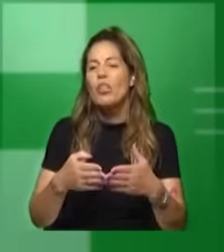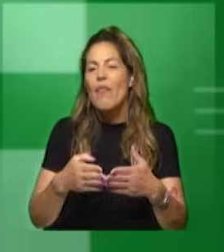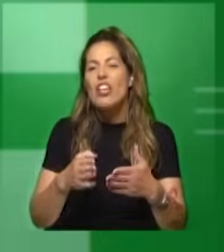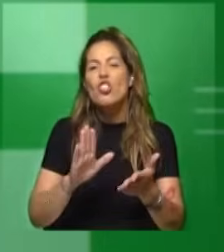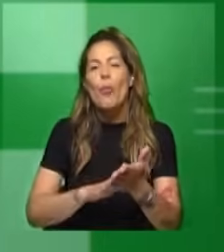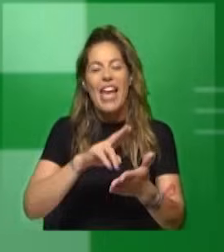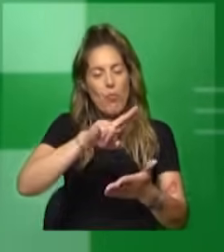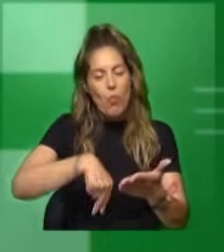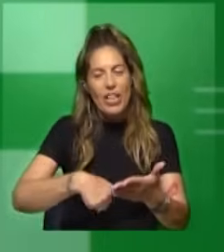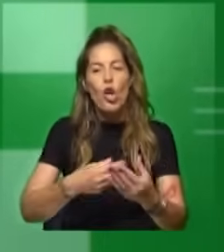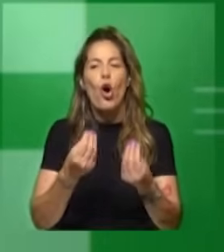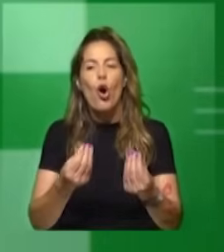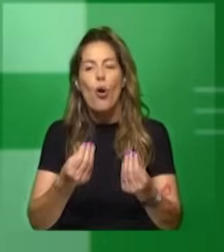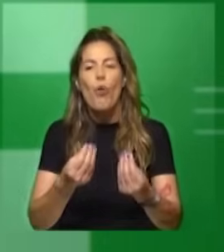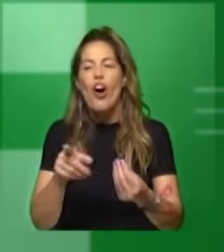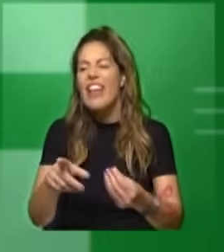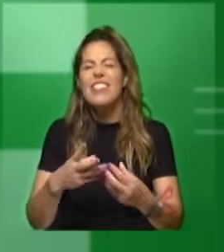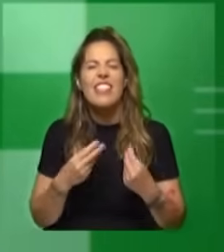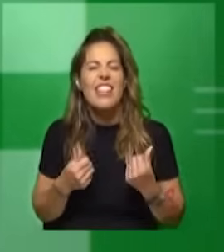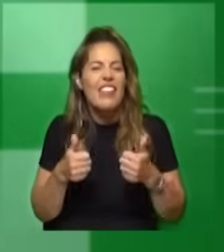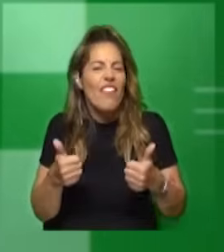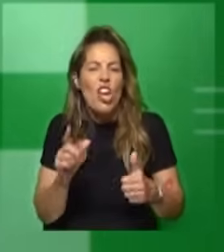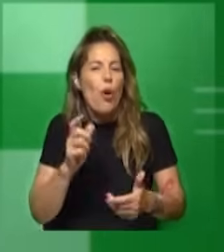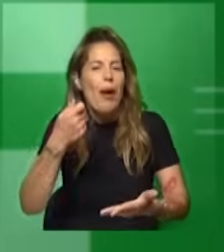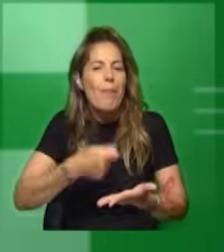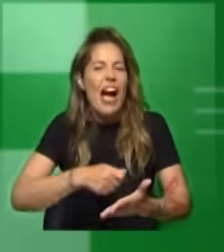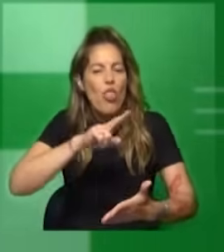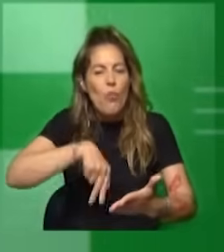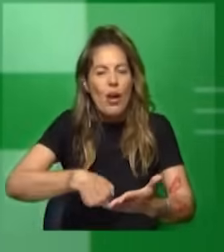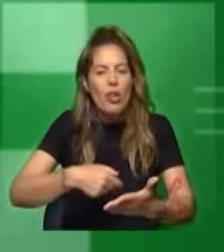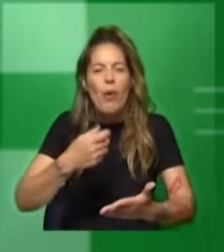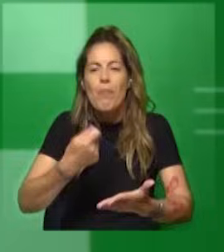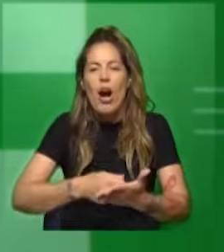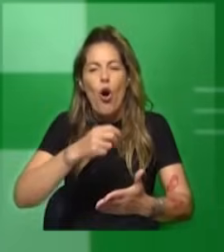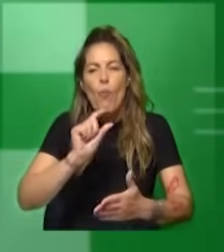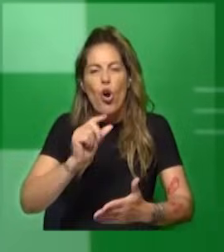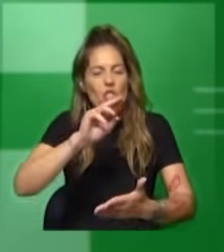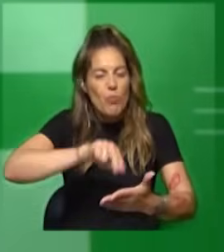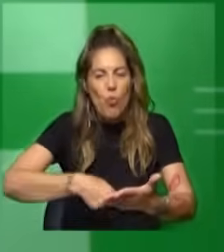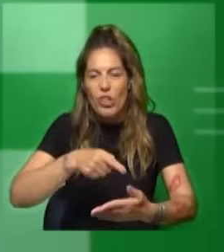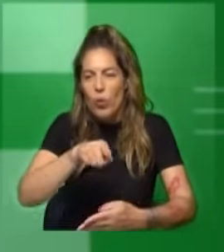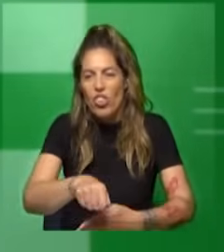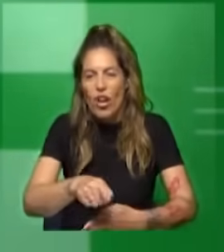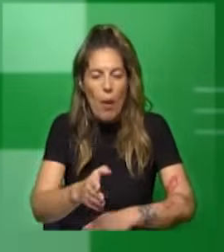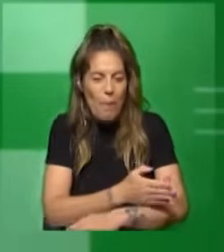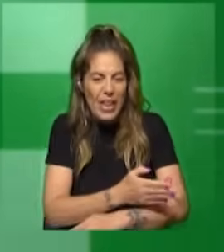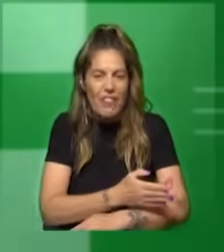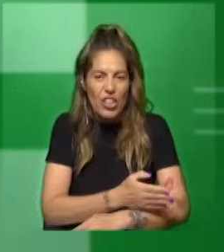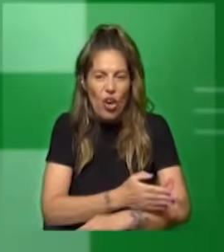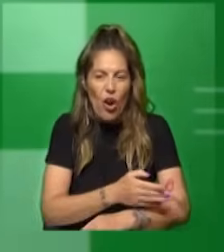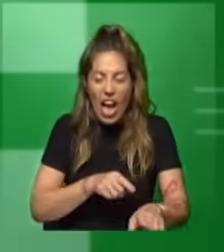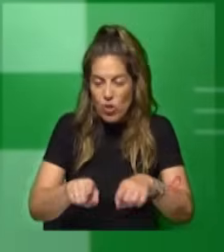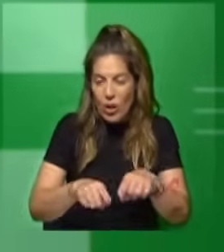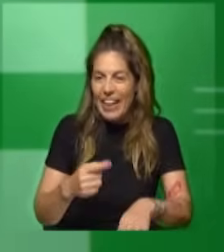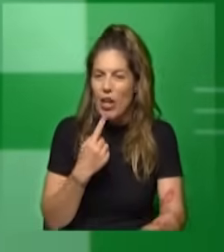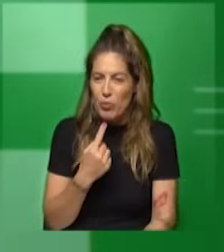impuestos. ¿Y cómo puede ser que se sienta bien él no haber pagado impuestos? Porque él pagó muy pocos impuestos cuando, previo a su carrera